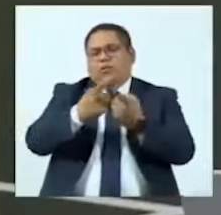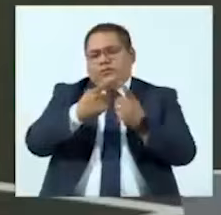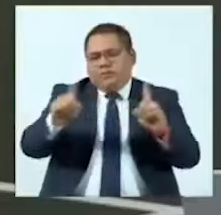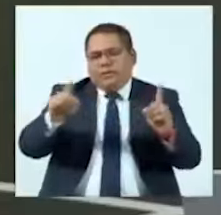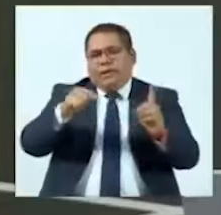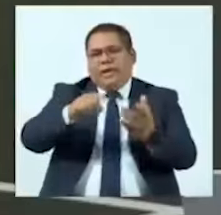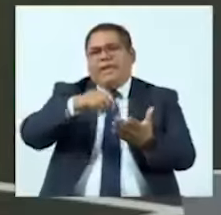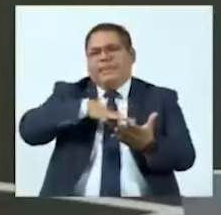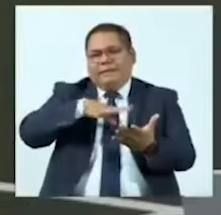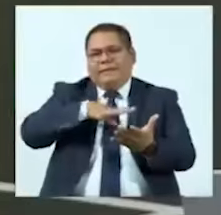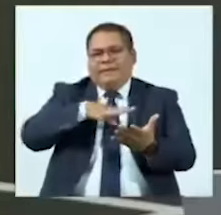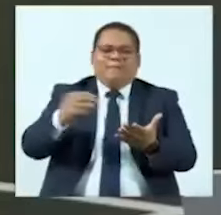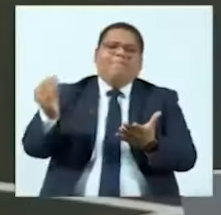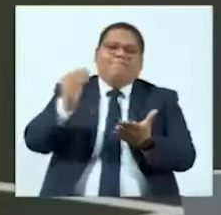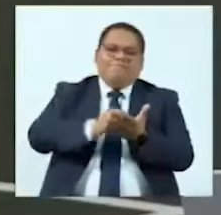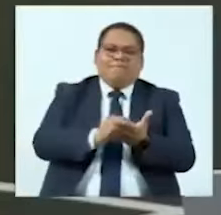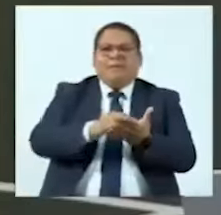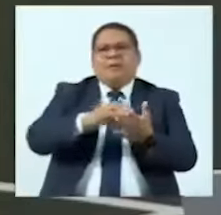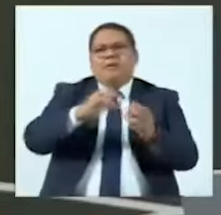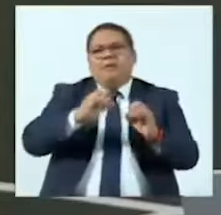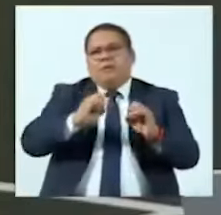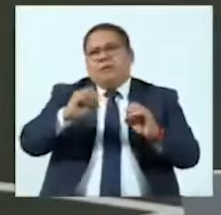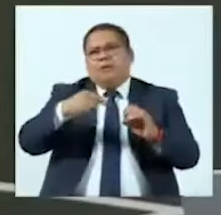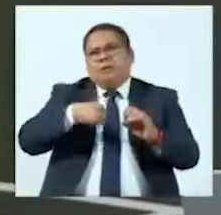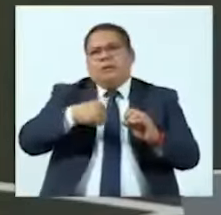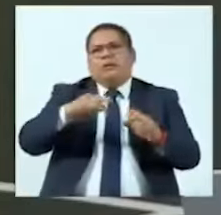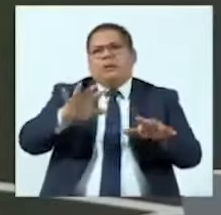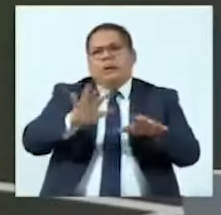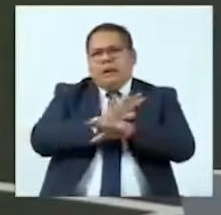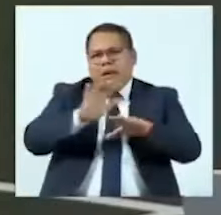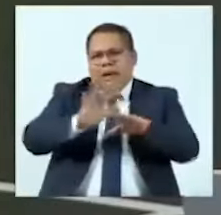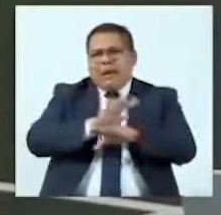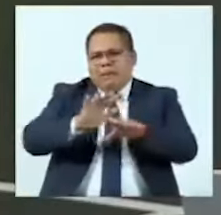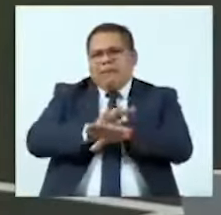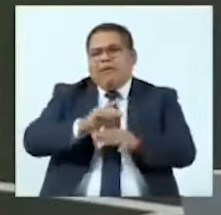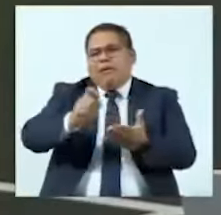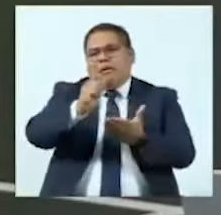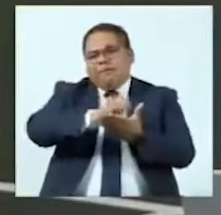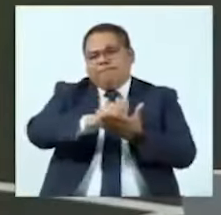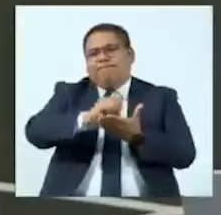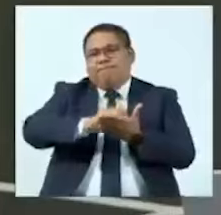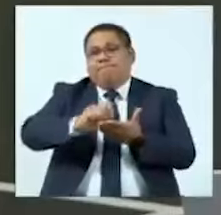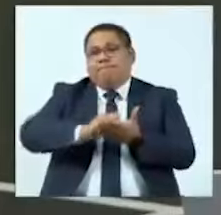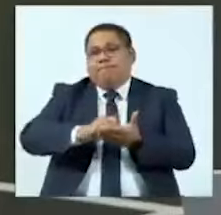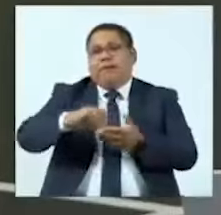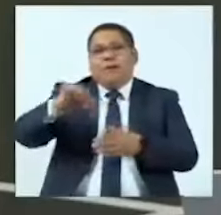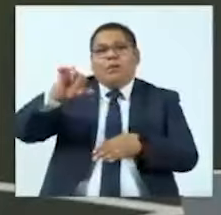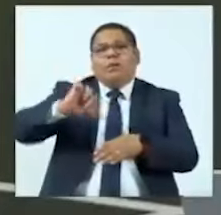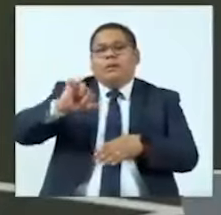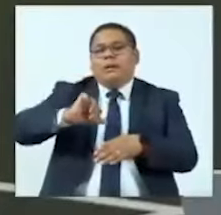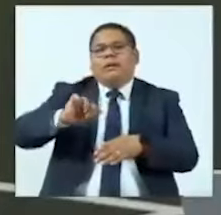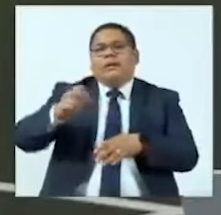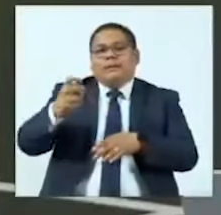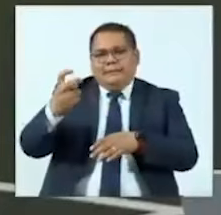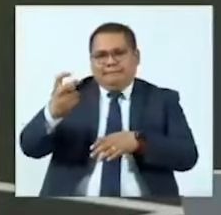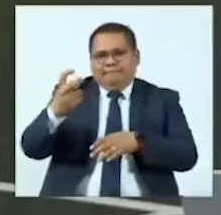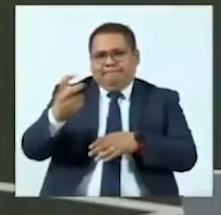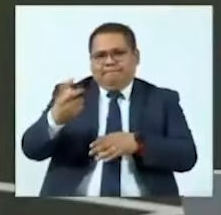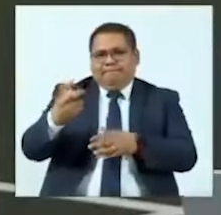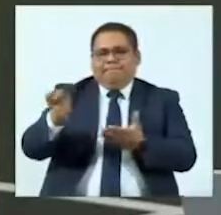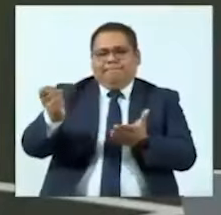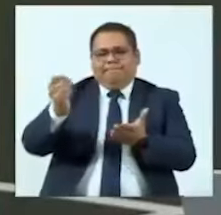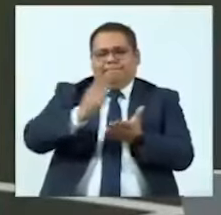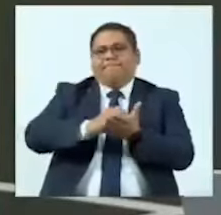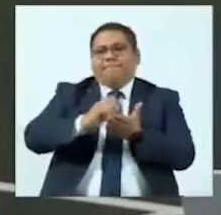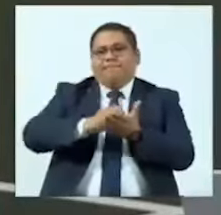nota de mi divorcio si tuve alguna rectificación en algún dato de mi acta lleva la nota y hoy en día también se les pone el dato a los